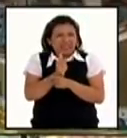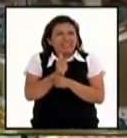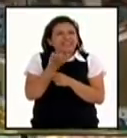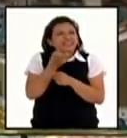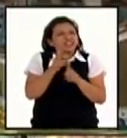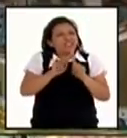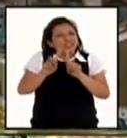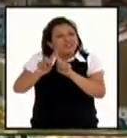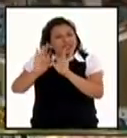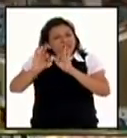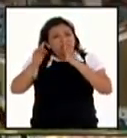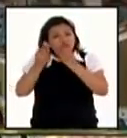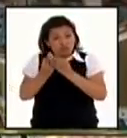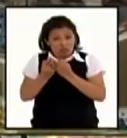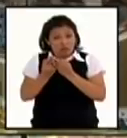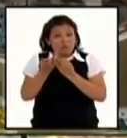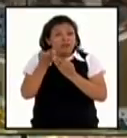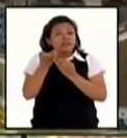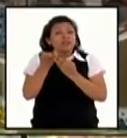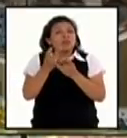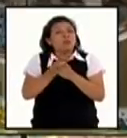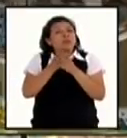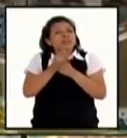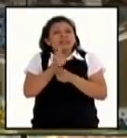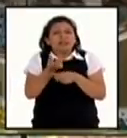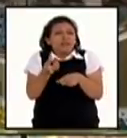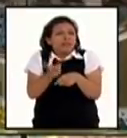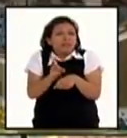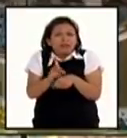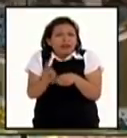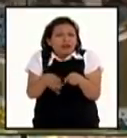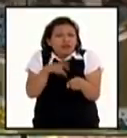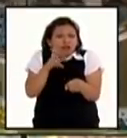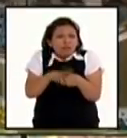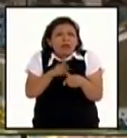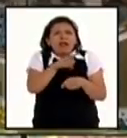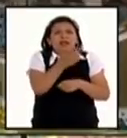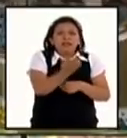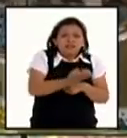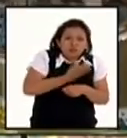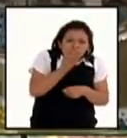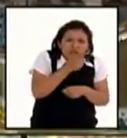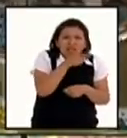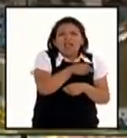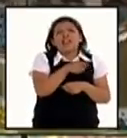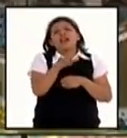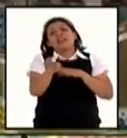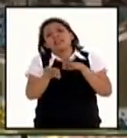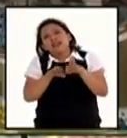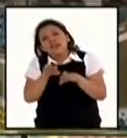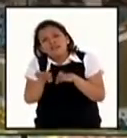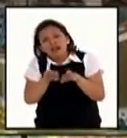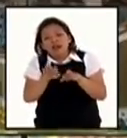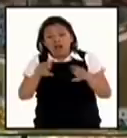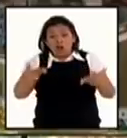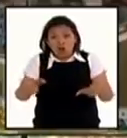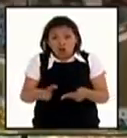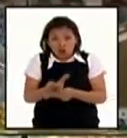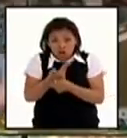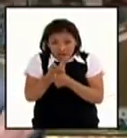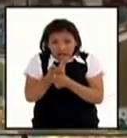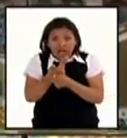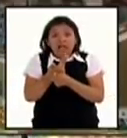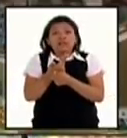es la intolerancia que llamaríamos cotidiana, la que padeces en la escuela, a la hora de ir al trabajo, cuando naces, cuando